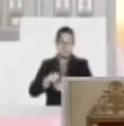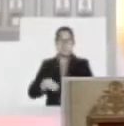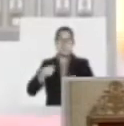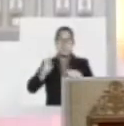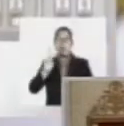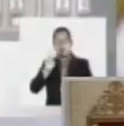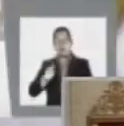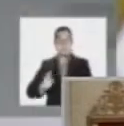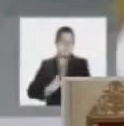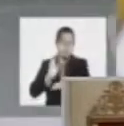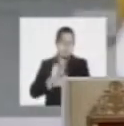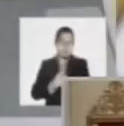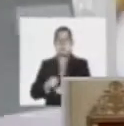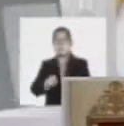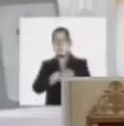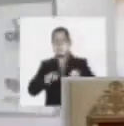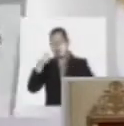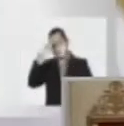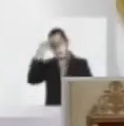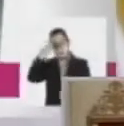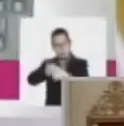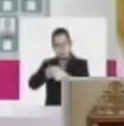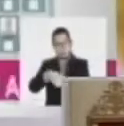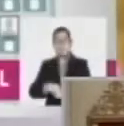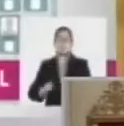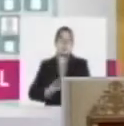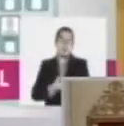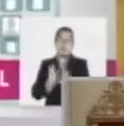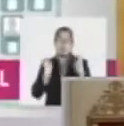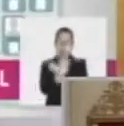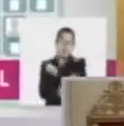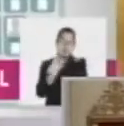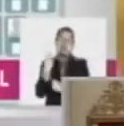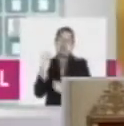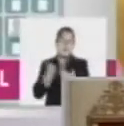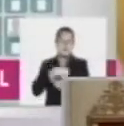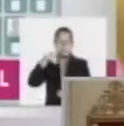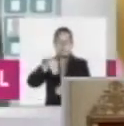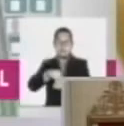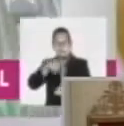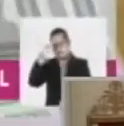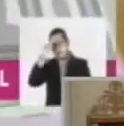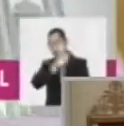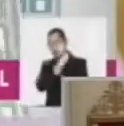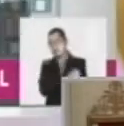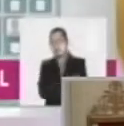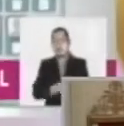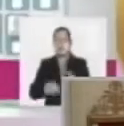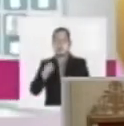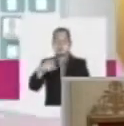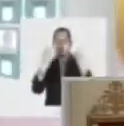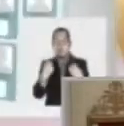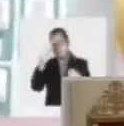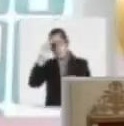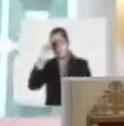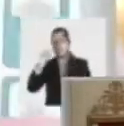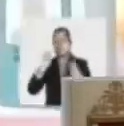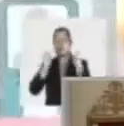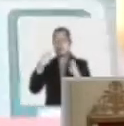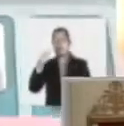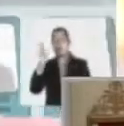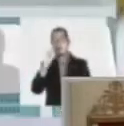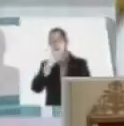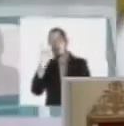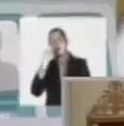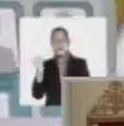justicia, con motivo de estos últimos 11 años, es porque al medio, al final, pero claramente en